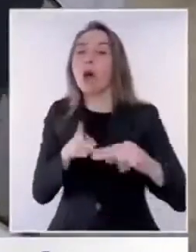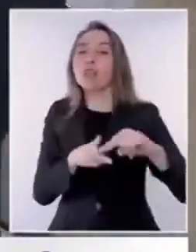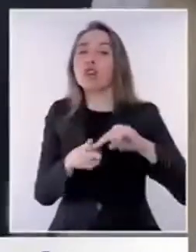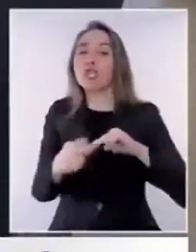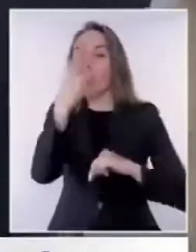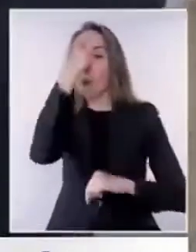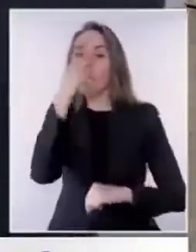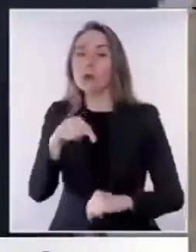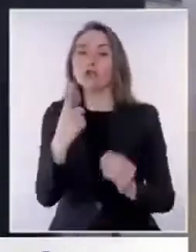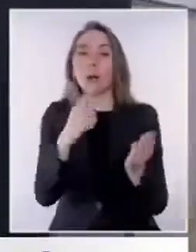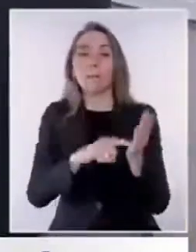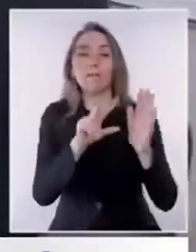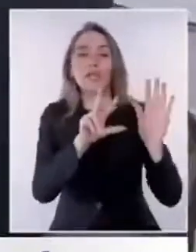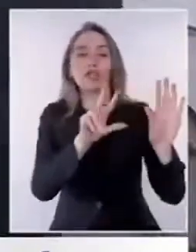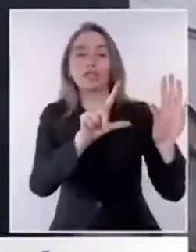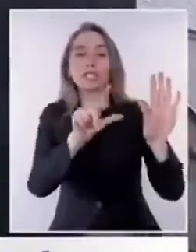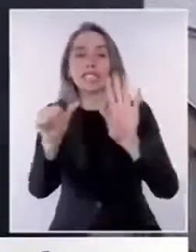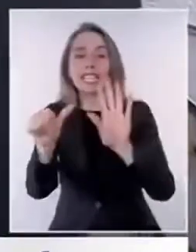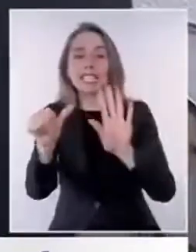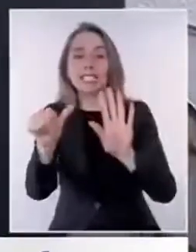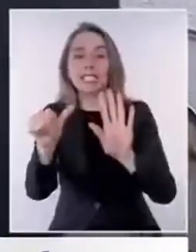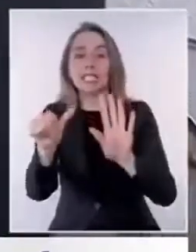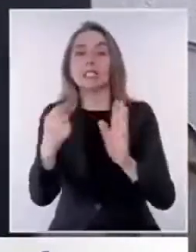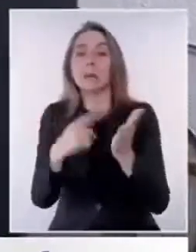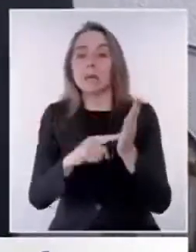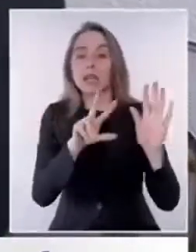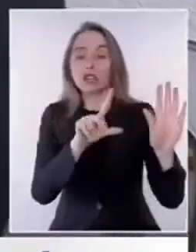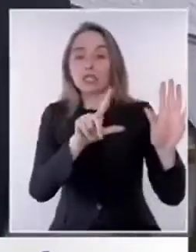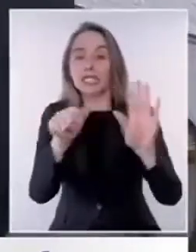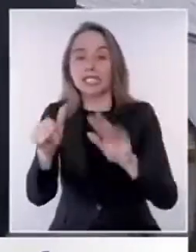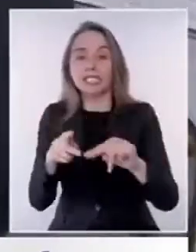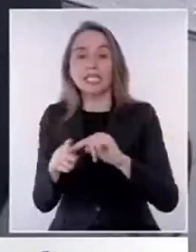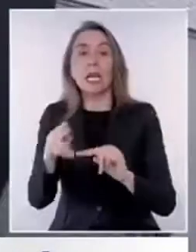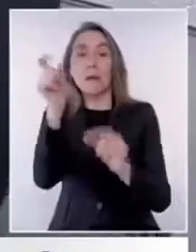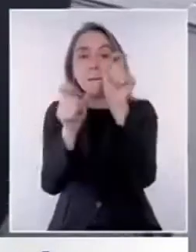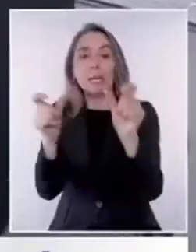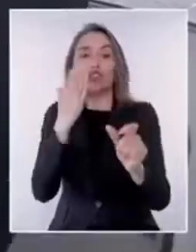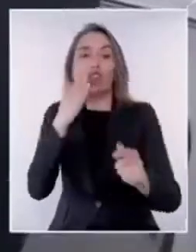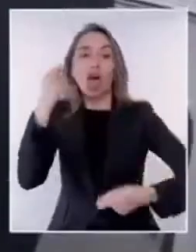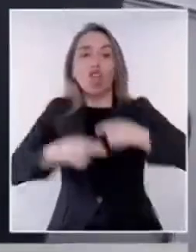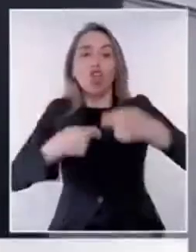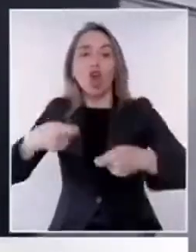monumento? 1886, el 21 de mayo. Fue una colecta pública.